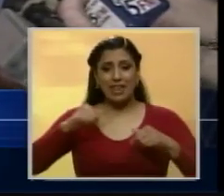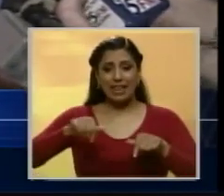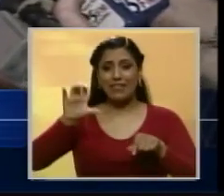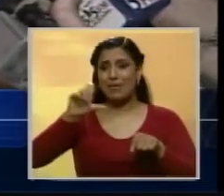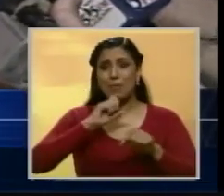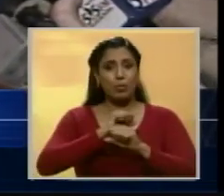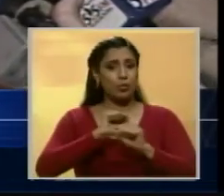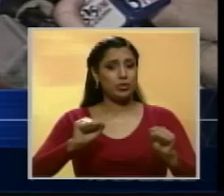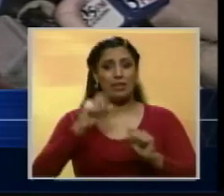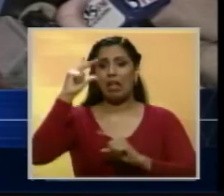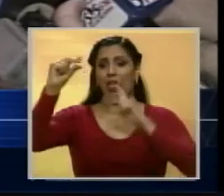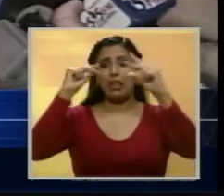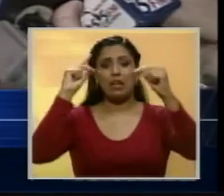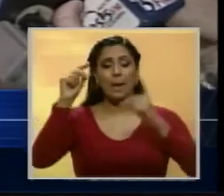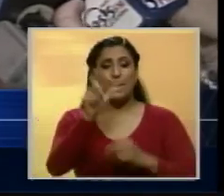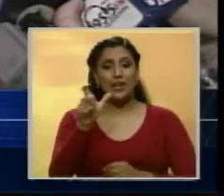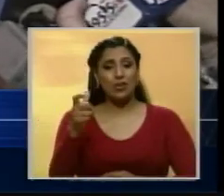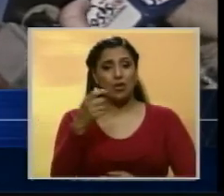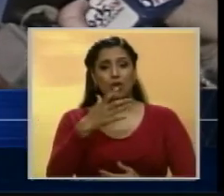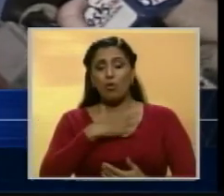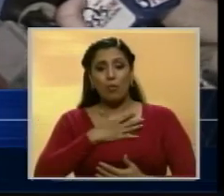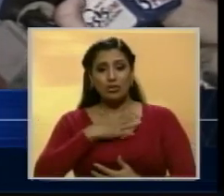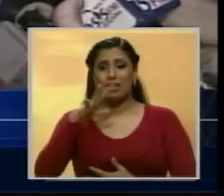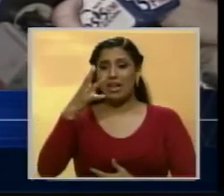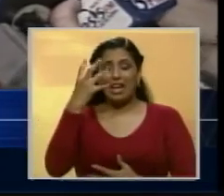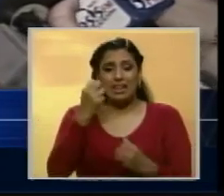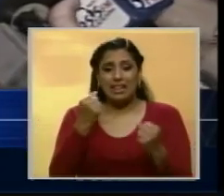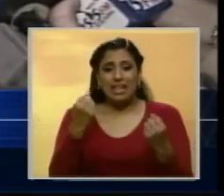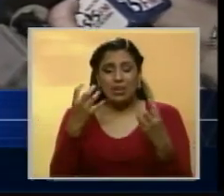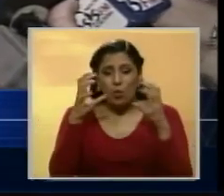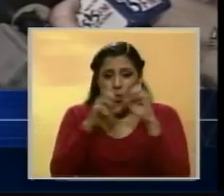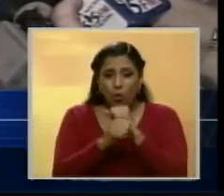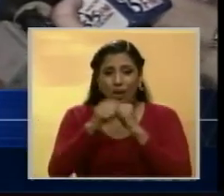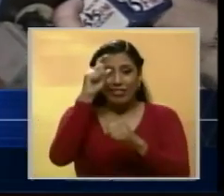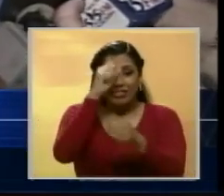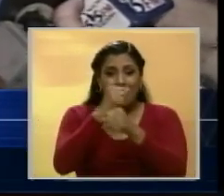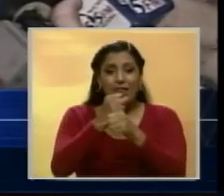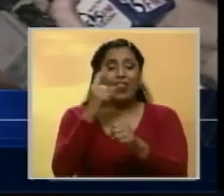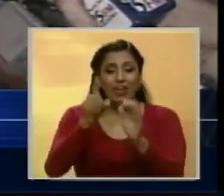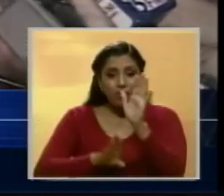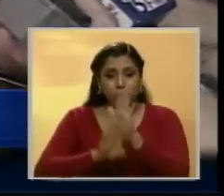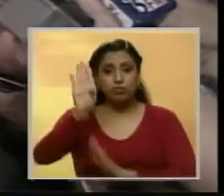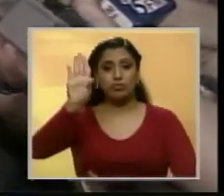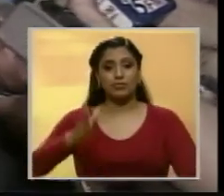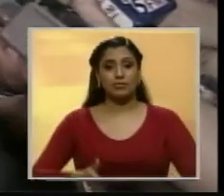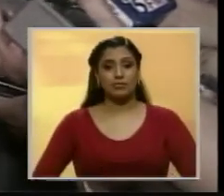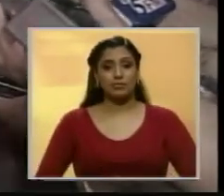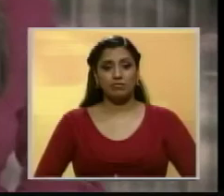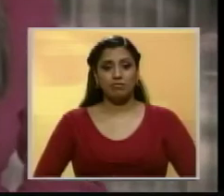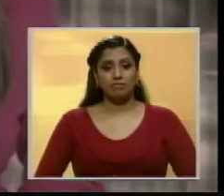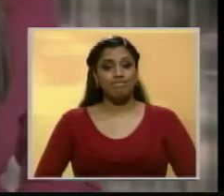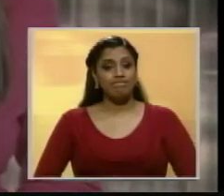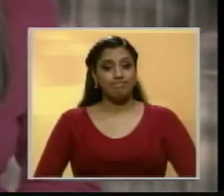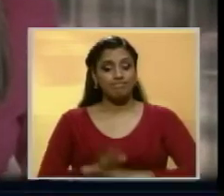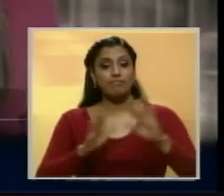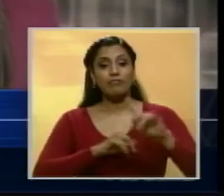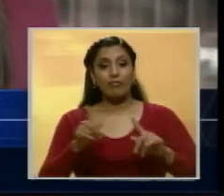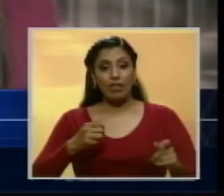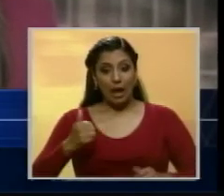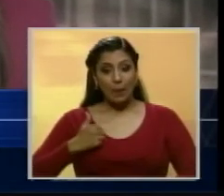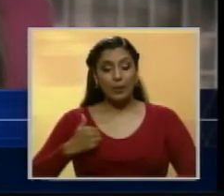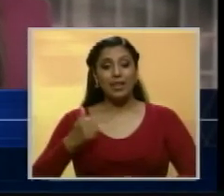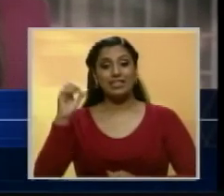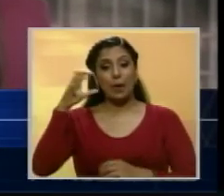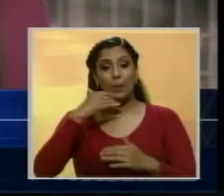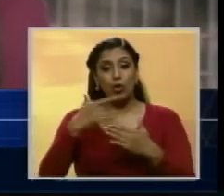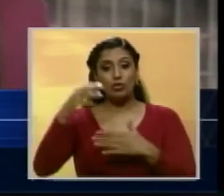país donde los venezolanos no hemos entendido que es con el trabajo como lo vamos a sacar adelante. A propósito de la llegada